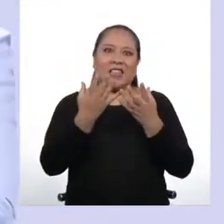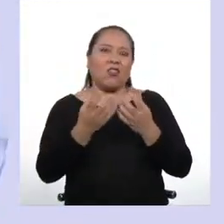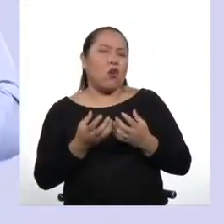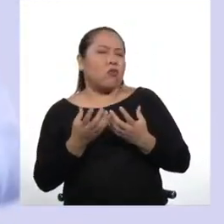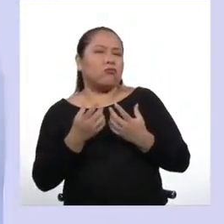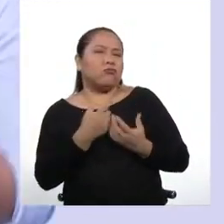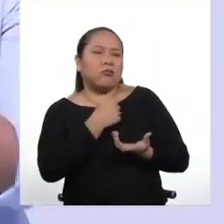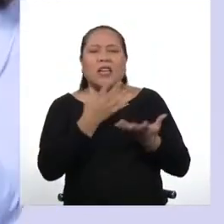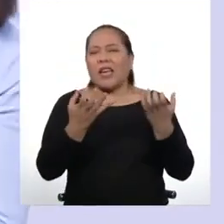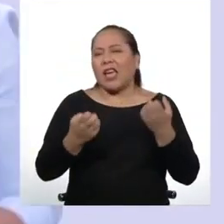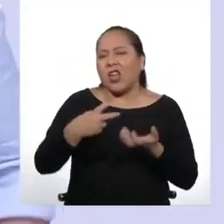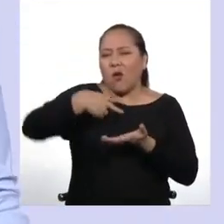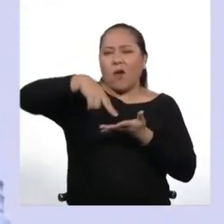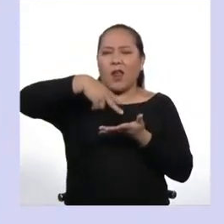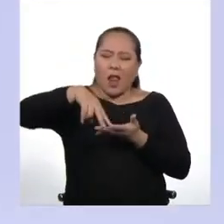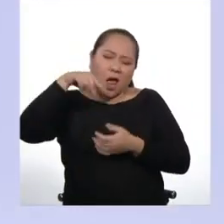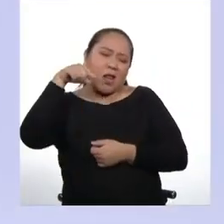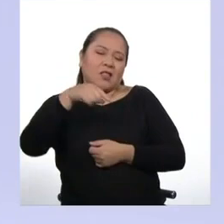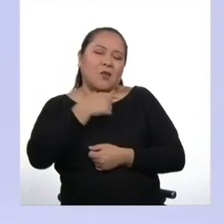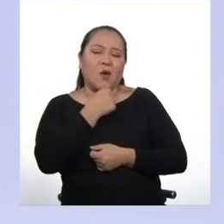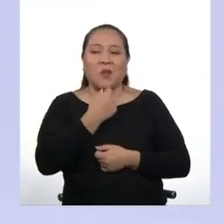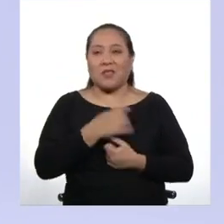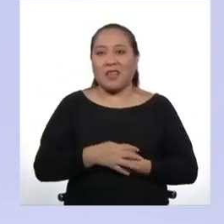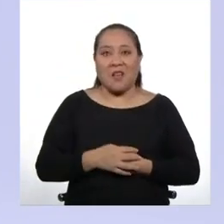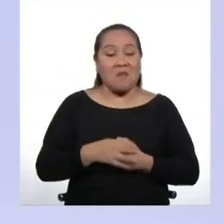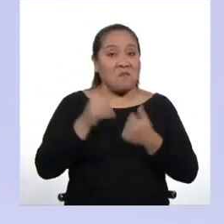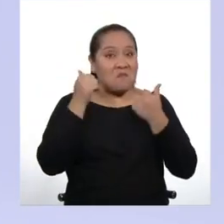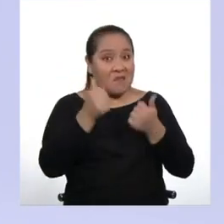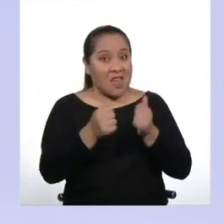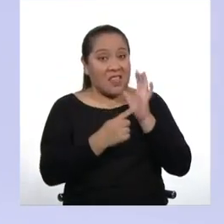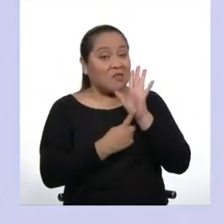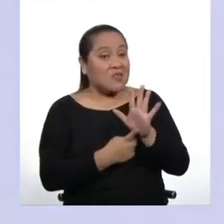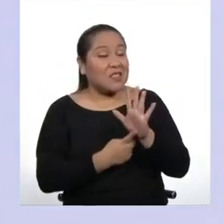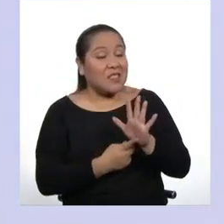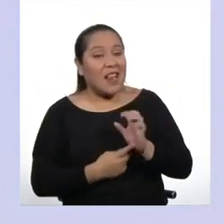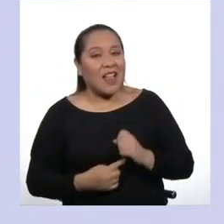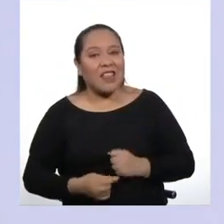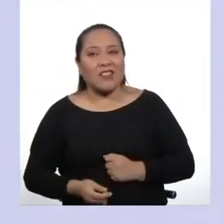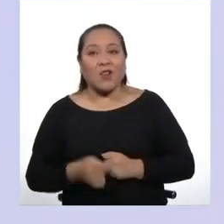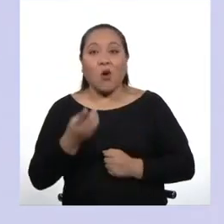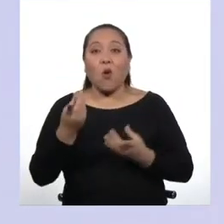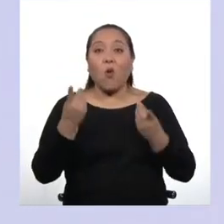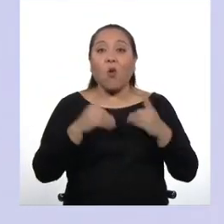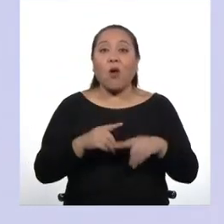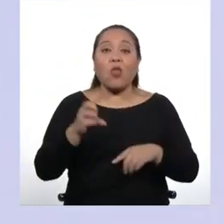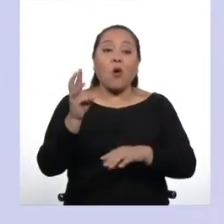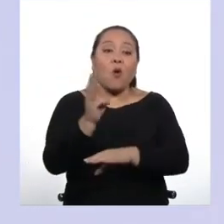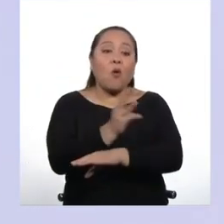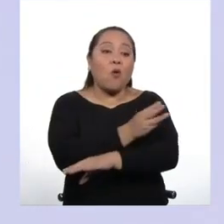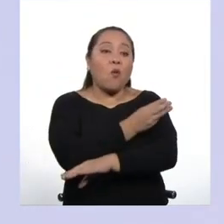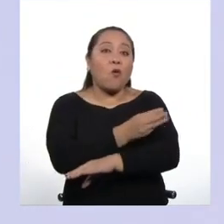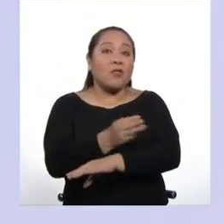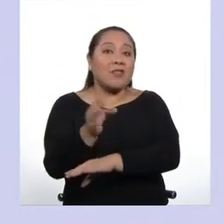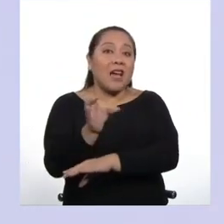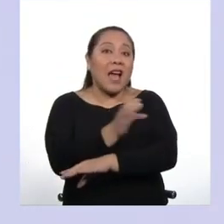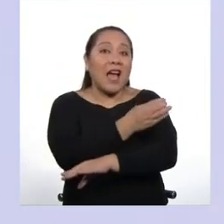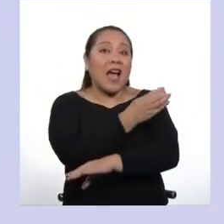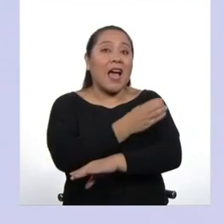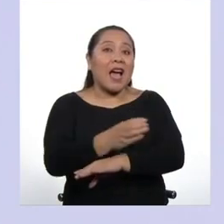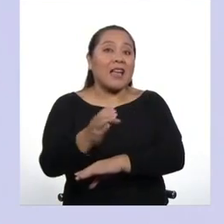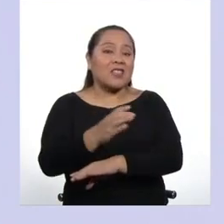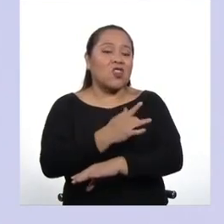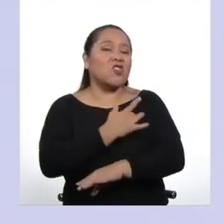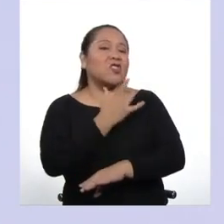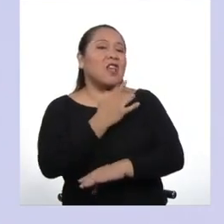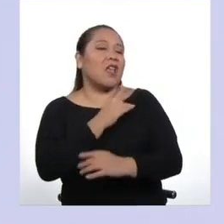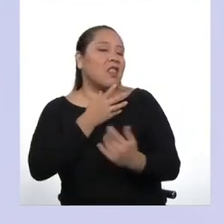y de divertirme. Esas son las que más me gustan. ¡Qué bien lo has expresado, Pati! Cuando escuchas una canción, tienes una